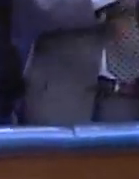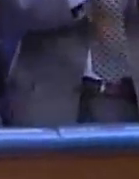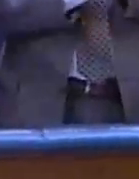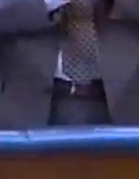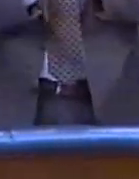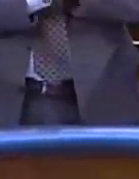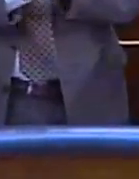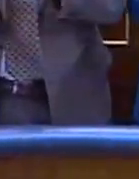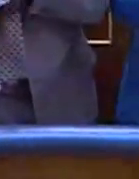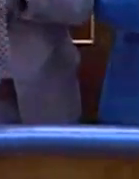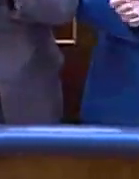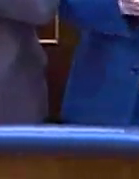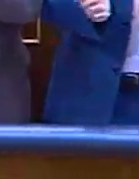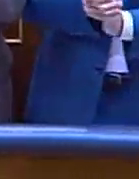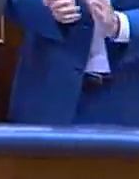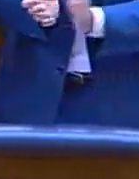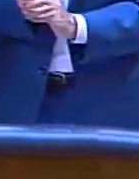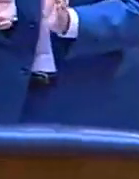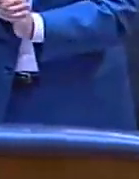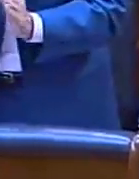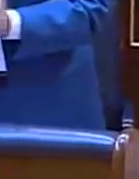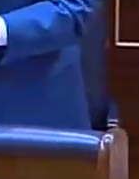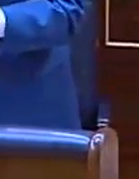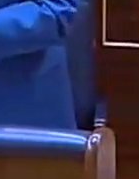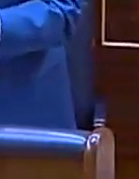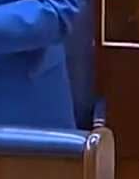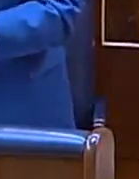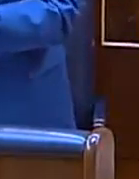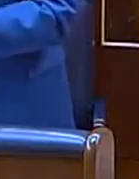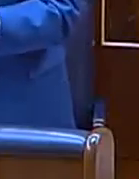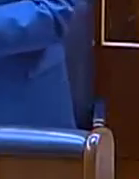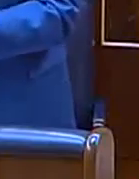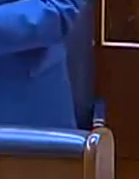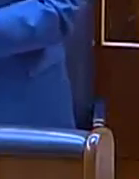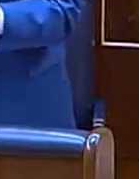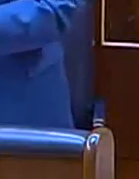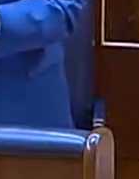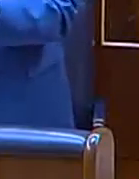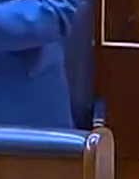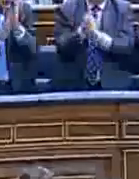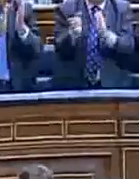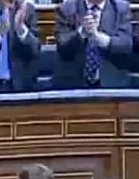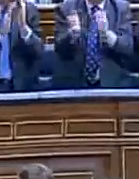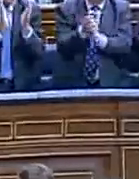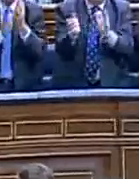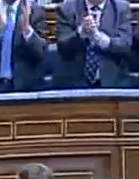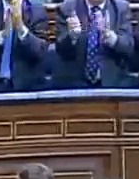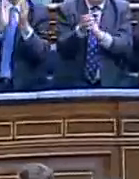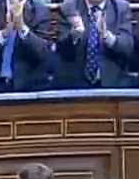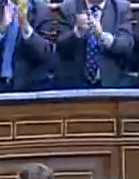elecciones anticipadas. Zapatero le ha recordado al PP que tiene en sus manos el instrumento de la moción de